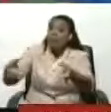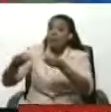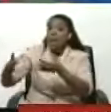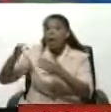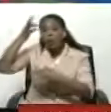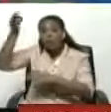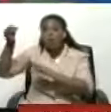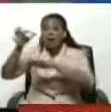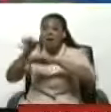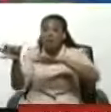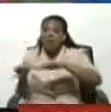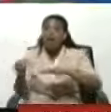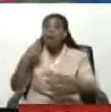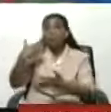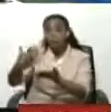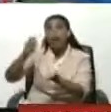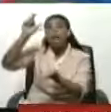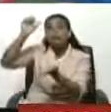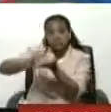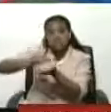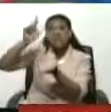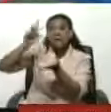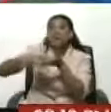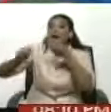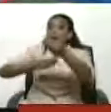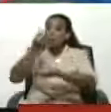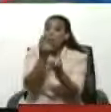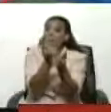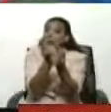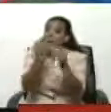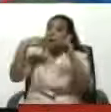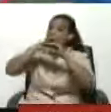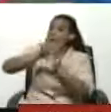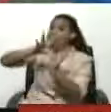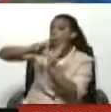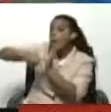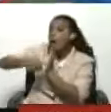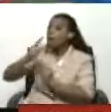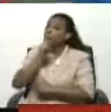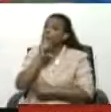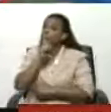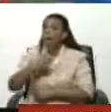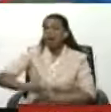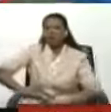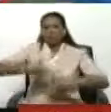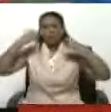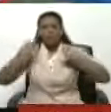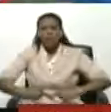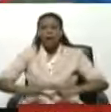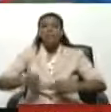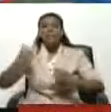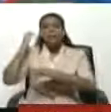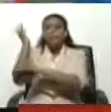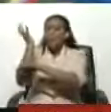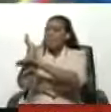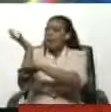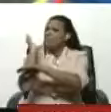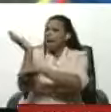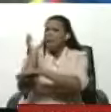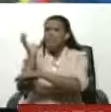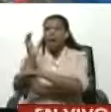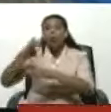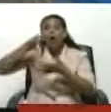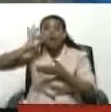Consejo Federal de Gobierno y tú deberías decir qué estás haciendo con esa plata. Y la gente se está alzando, presidente. Hicimos tremenda asamblea con